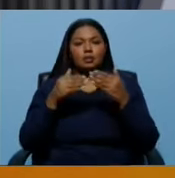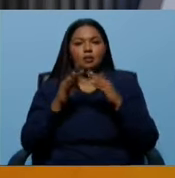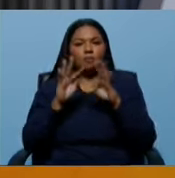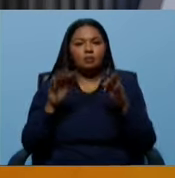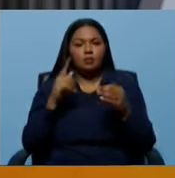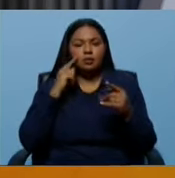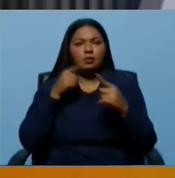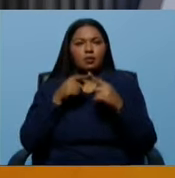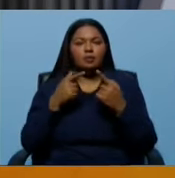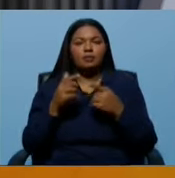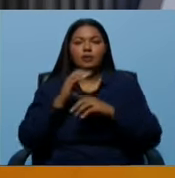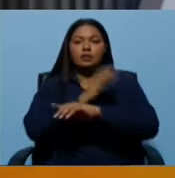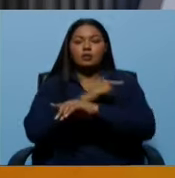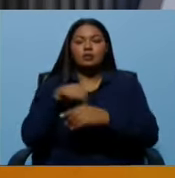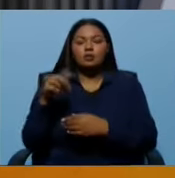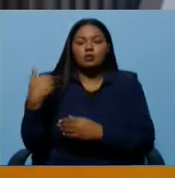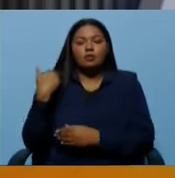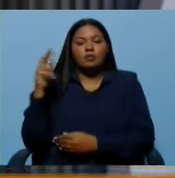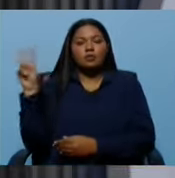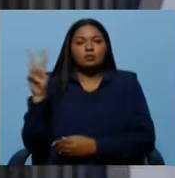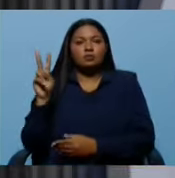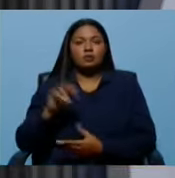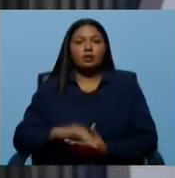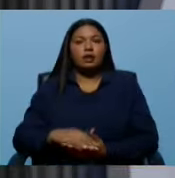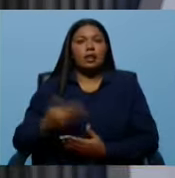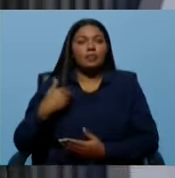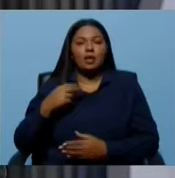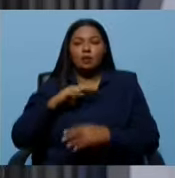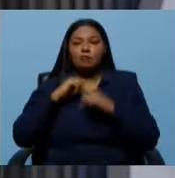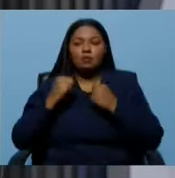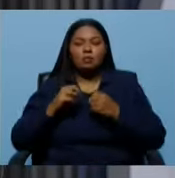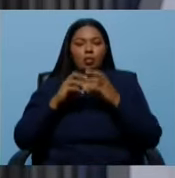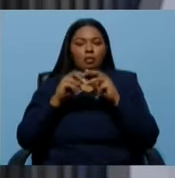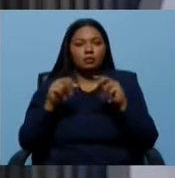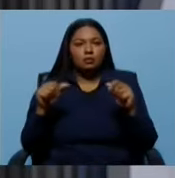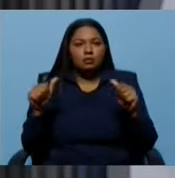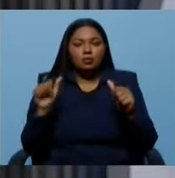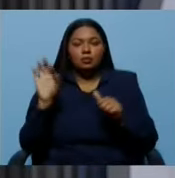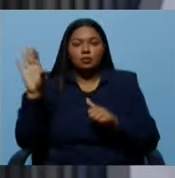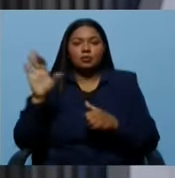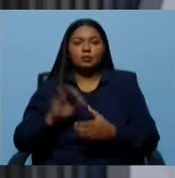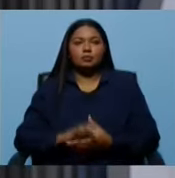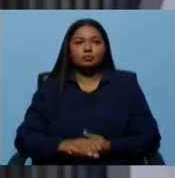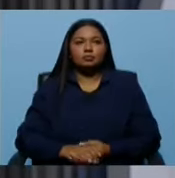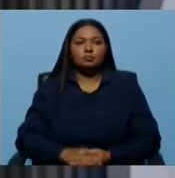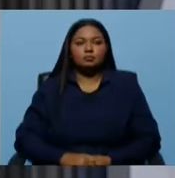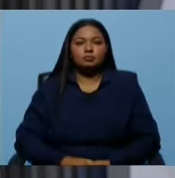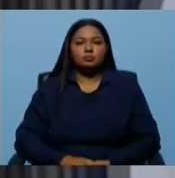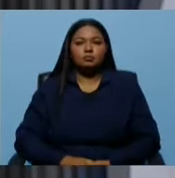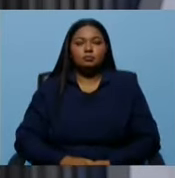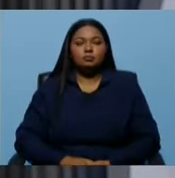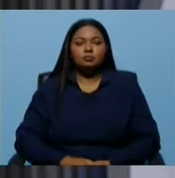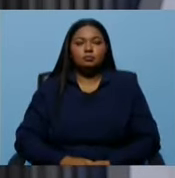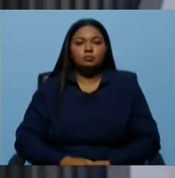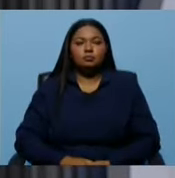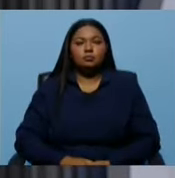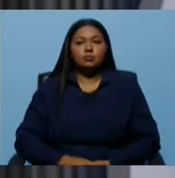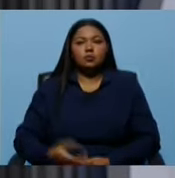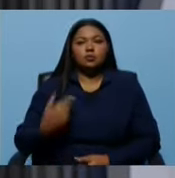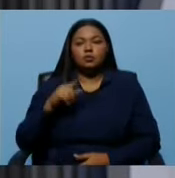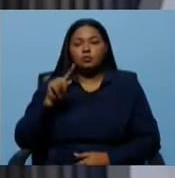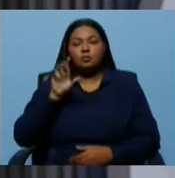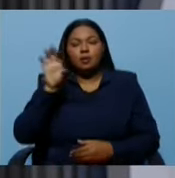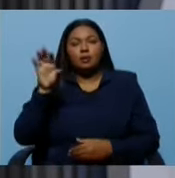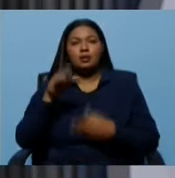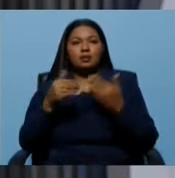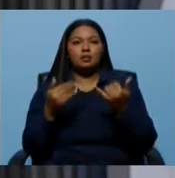ataque de la derecha contra Venezuela. El ataque ha sido para disolver la República. Cuando tú agarras y pides sanciones contra un país, es que tú quieres que tu